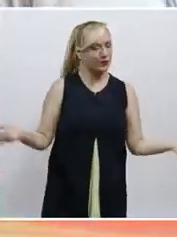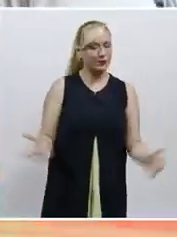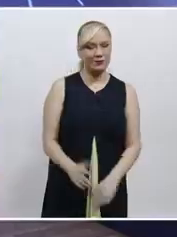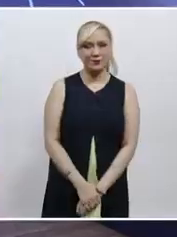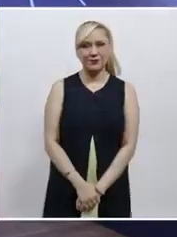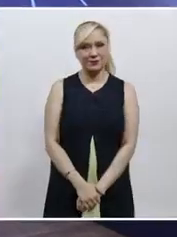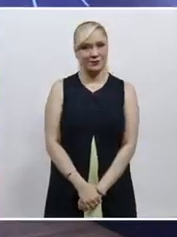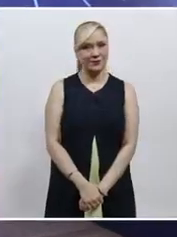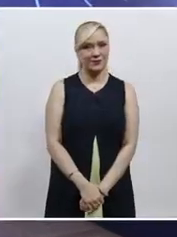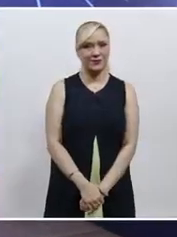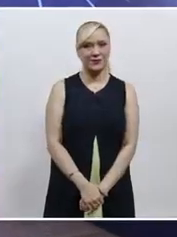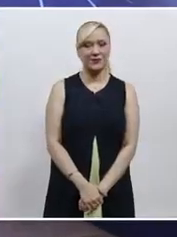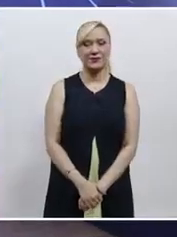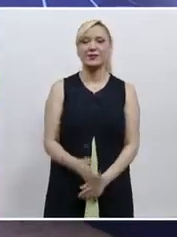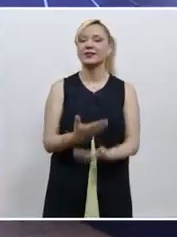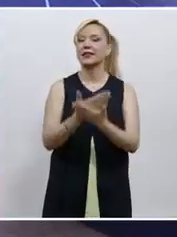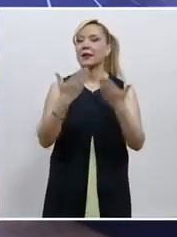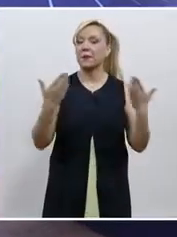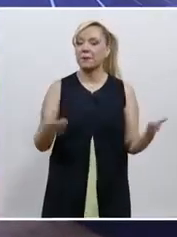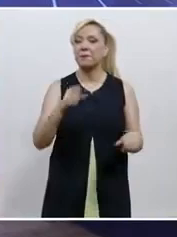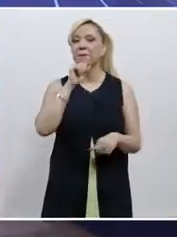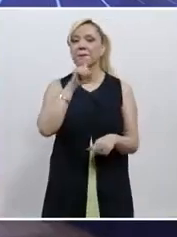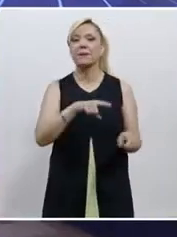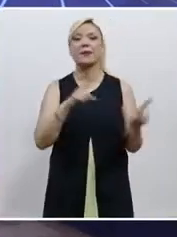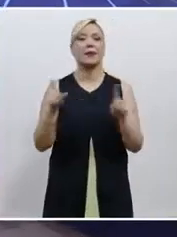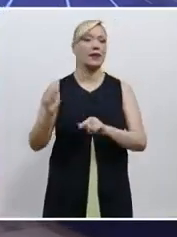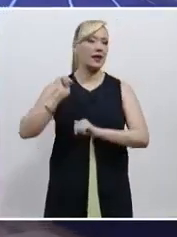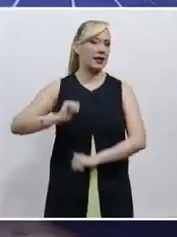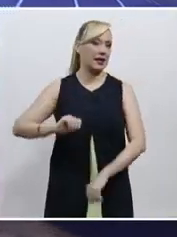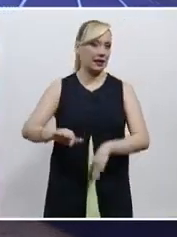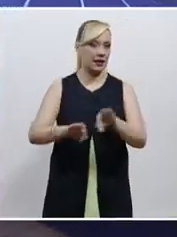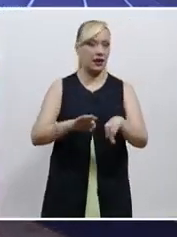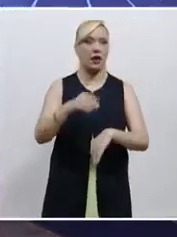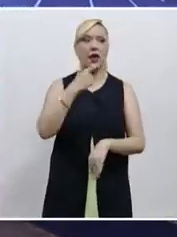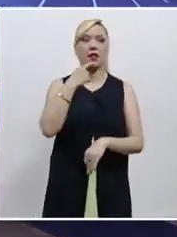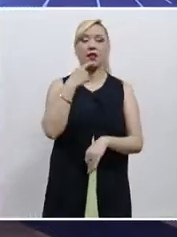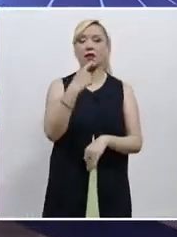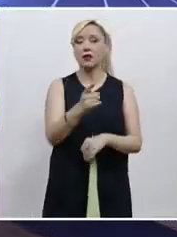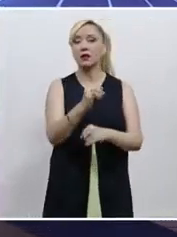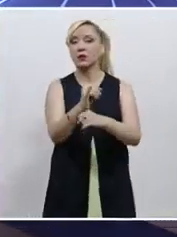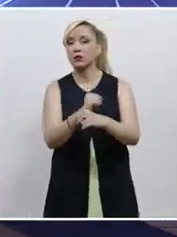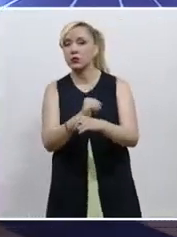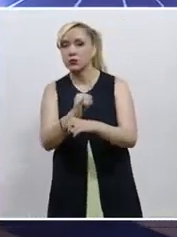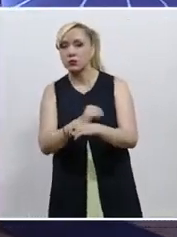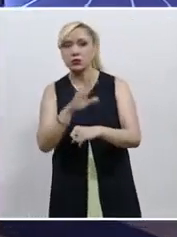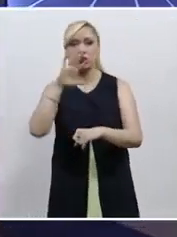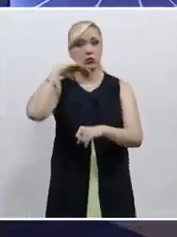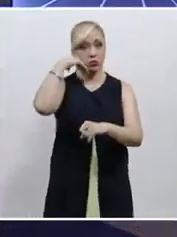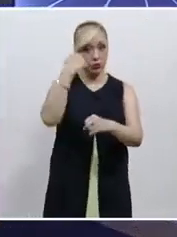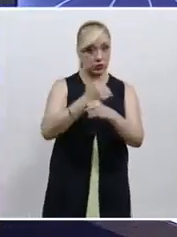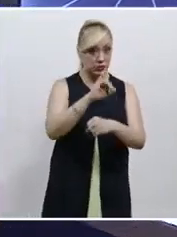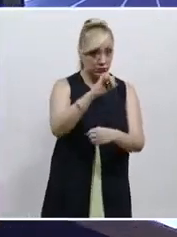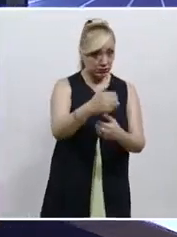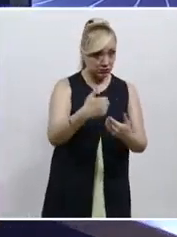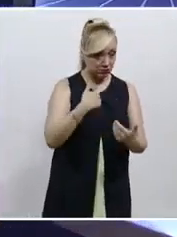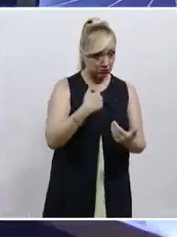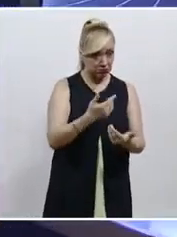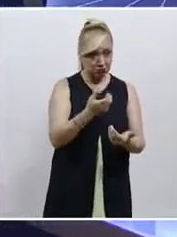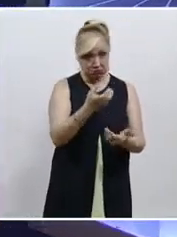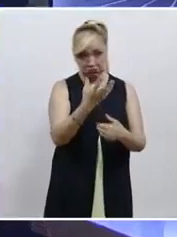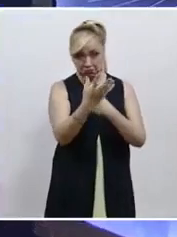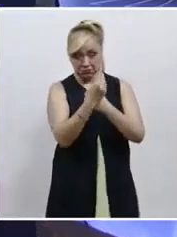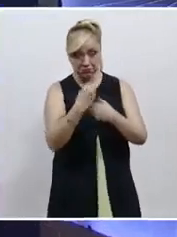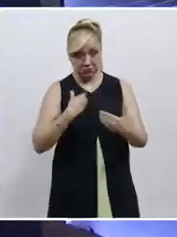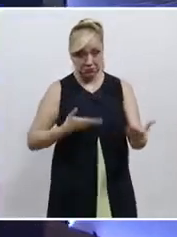García. Y en más de estos temas, la Secretaría del Trabajo aseguró que la verificación laboral voluntaria permitiría a las empresas contar con